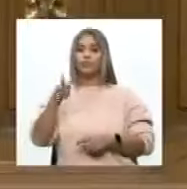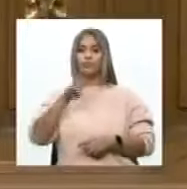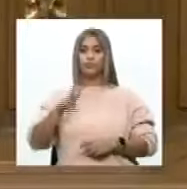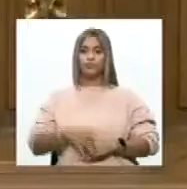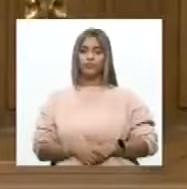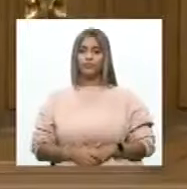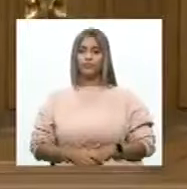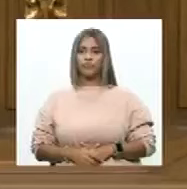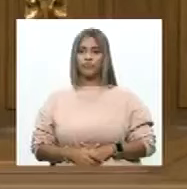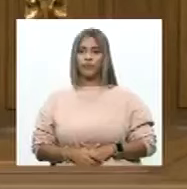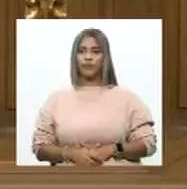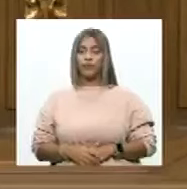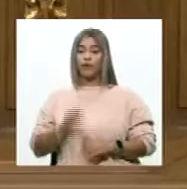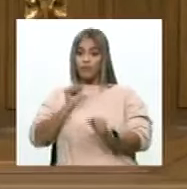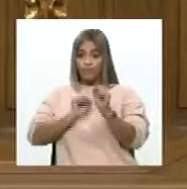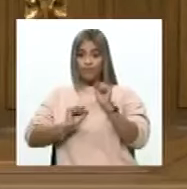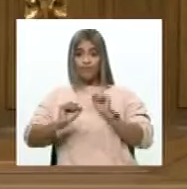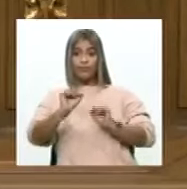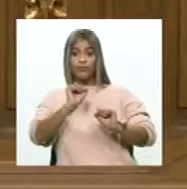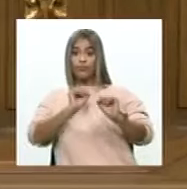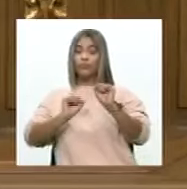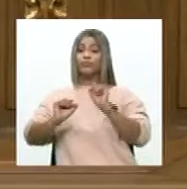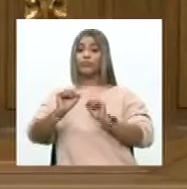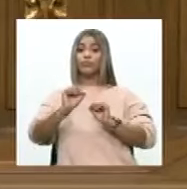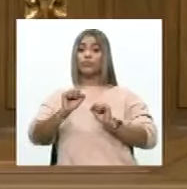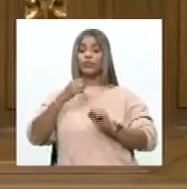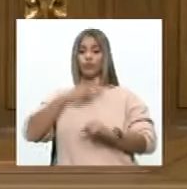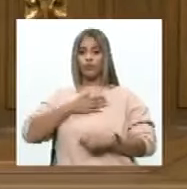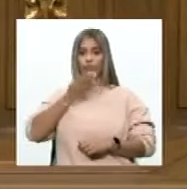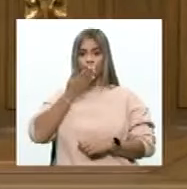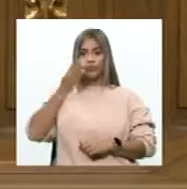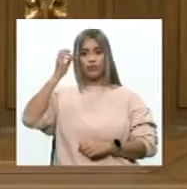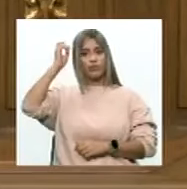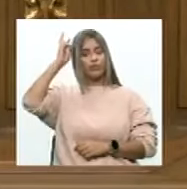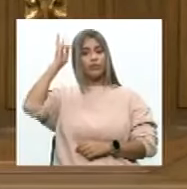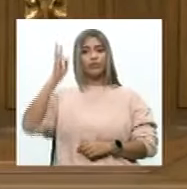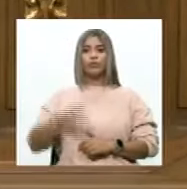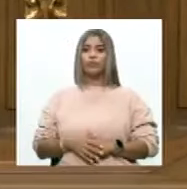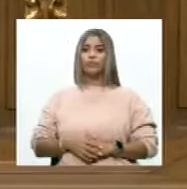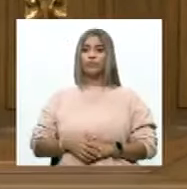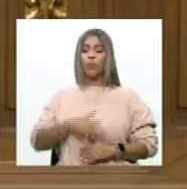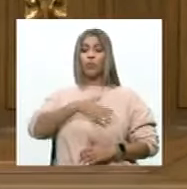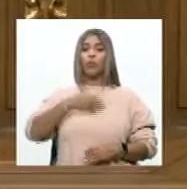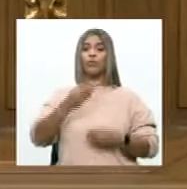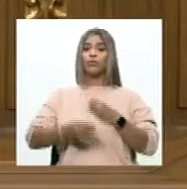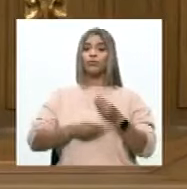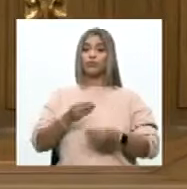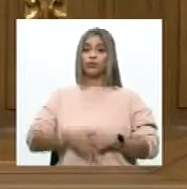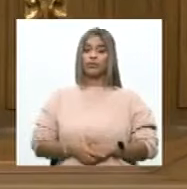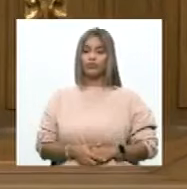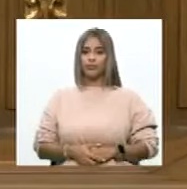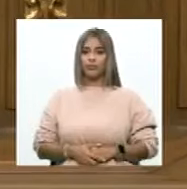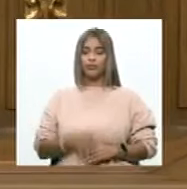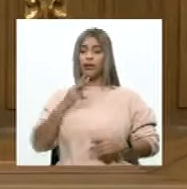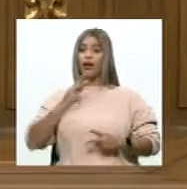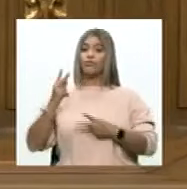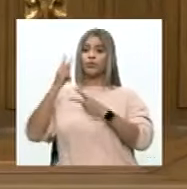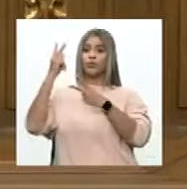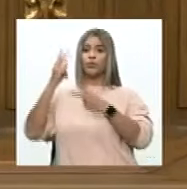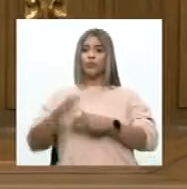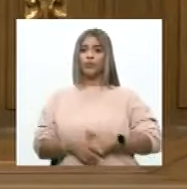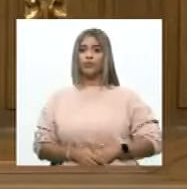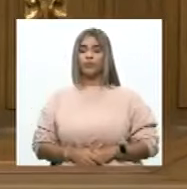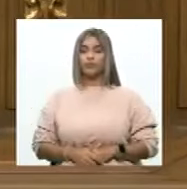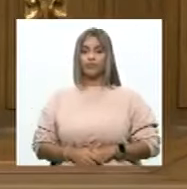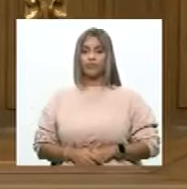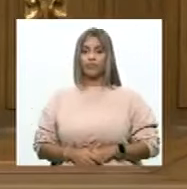patria, ofensiva originaria para lograr nuestra victoria.